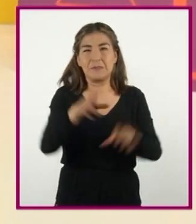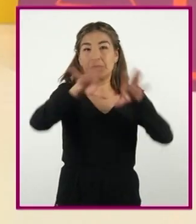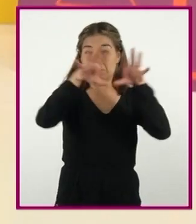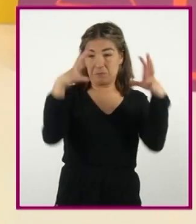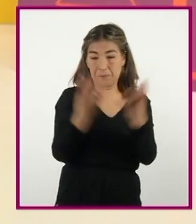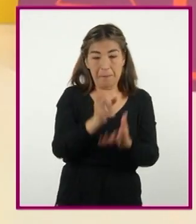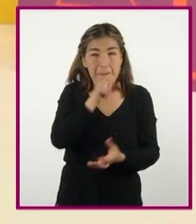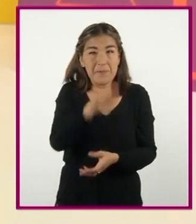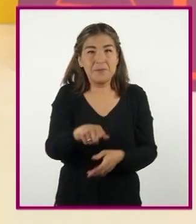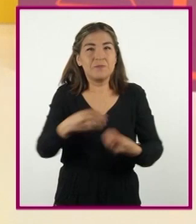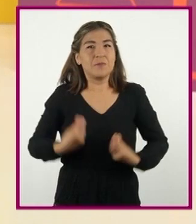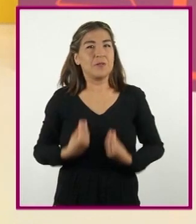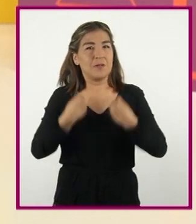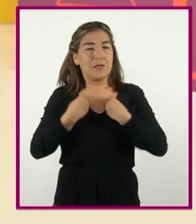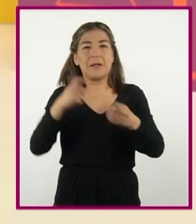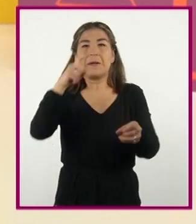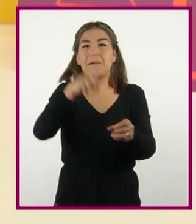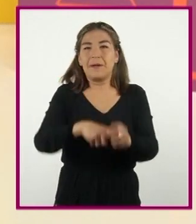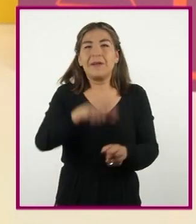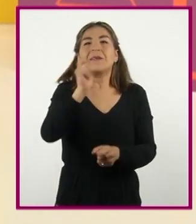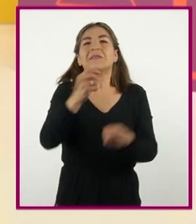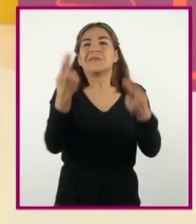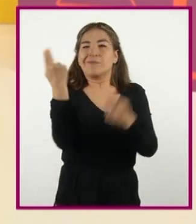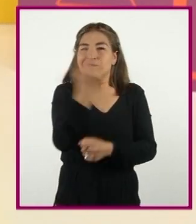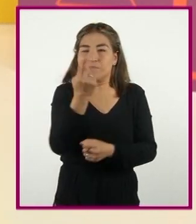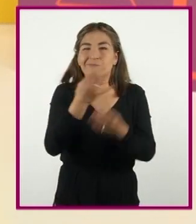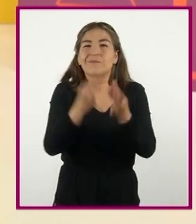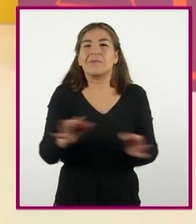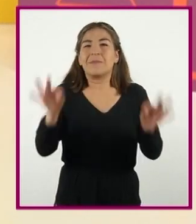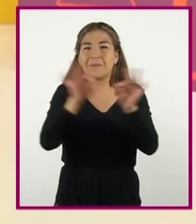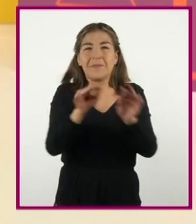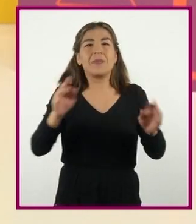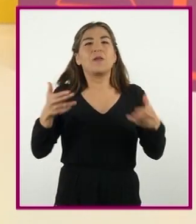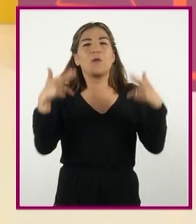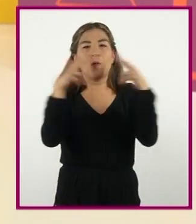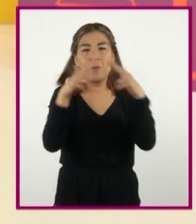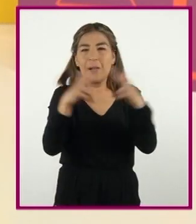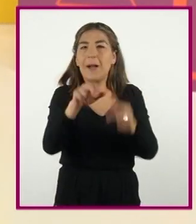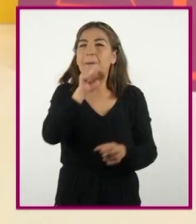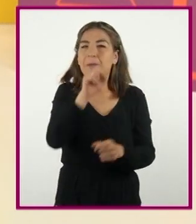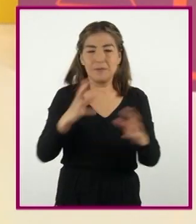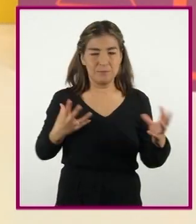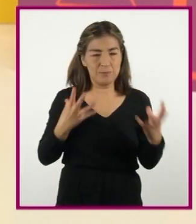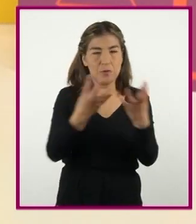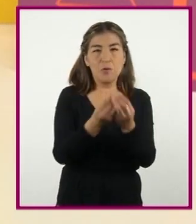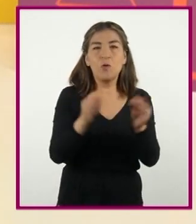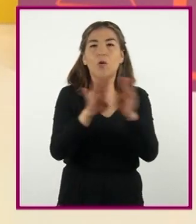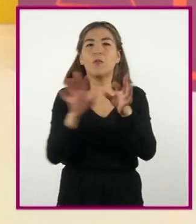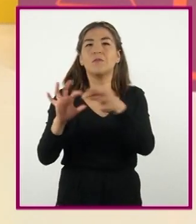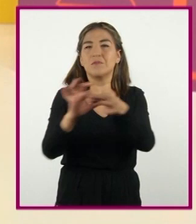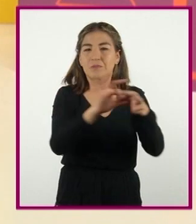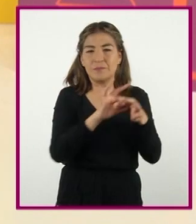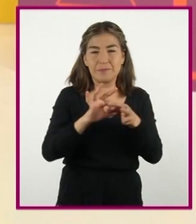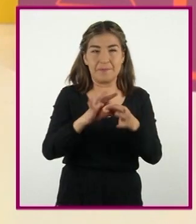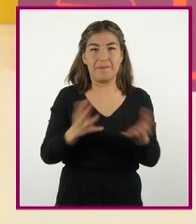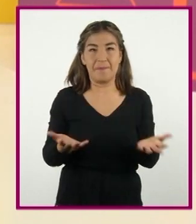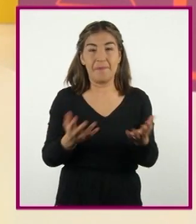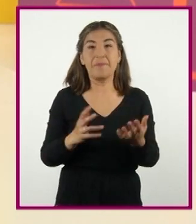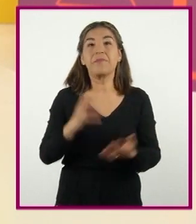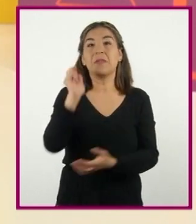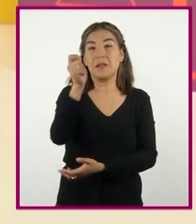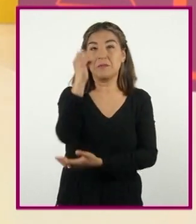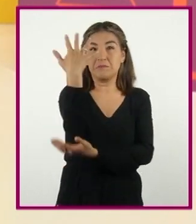es necesario que valoremos que habitamos un mismo hogar en el que todo está relacionado. Los